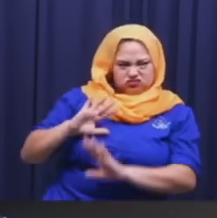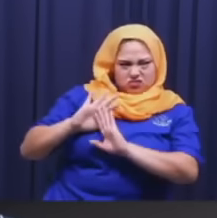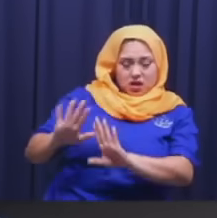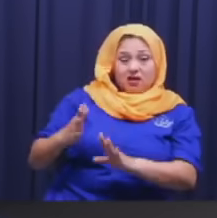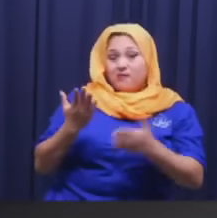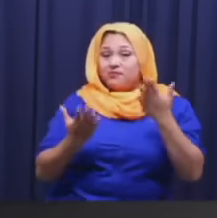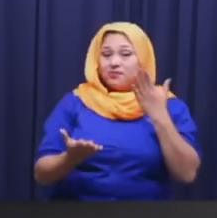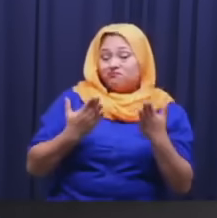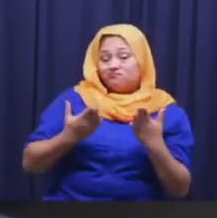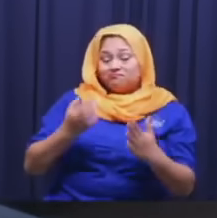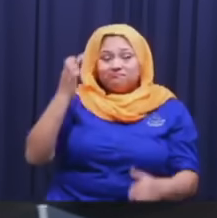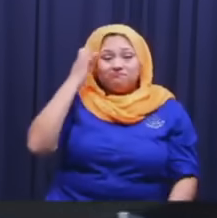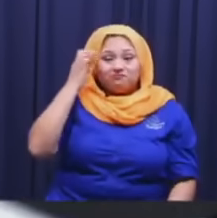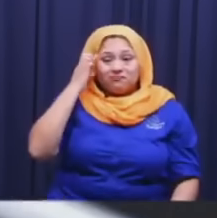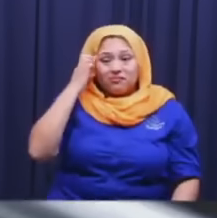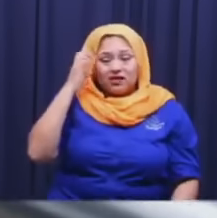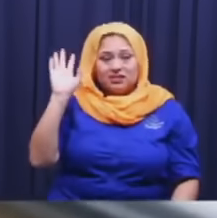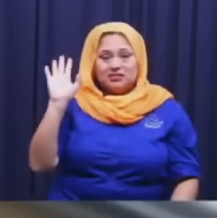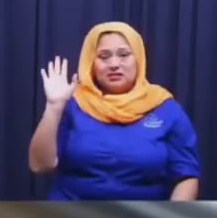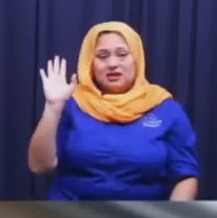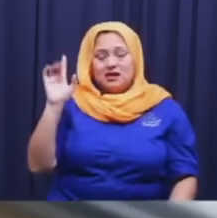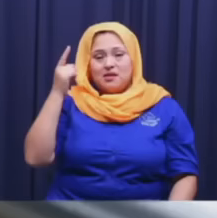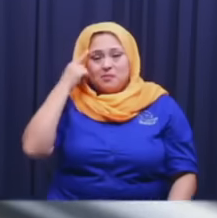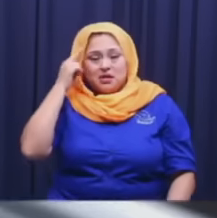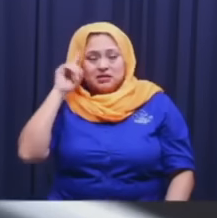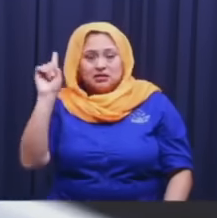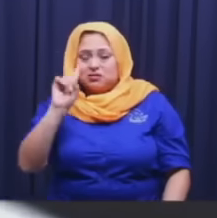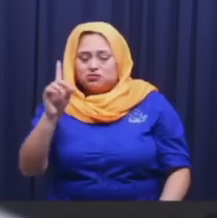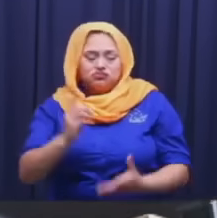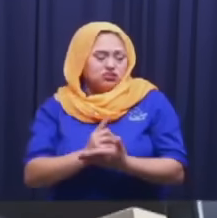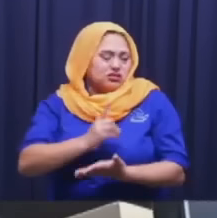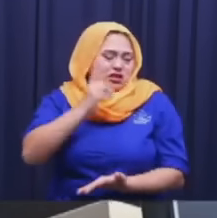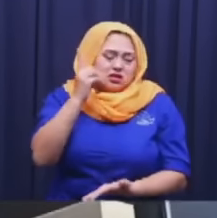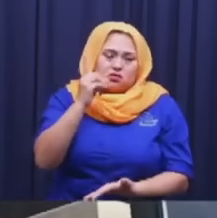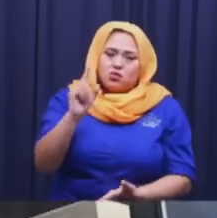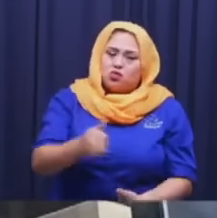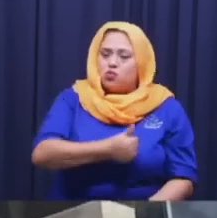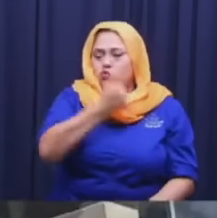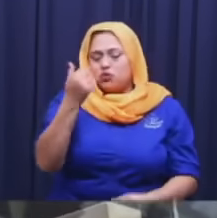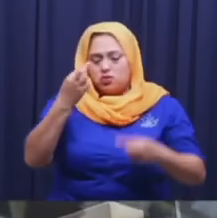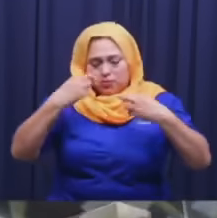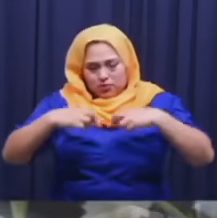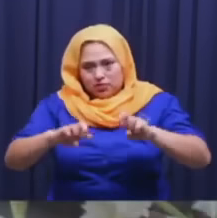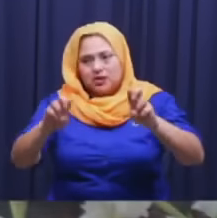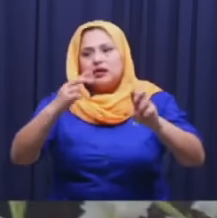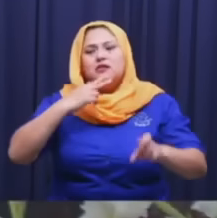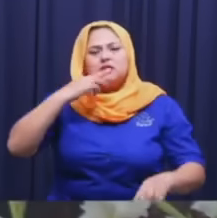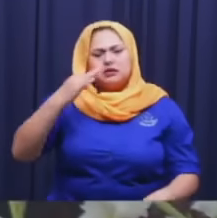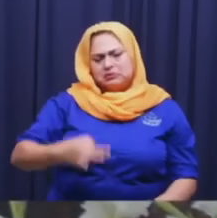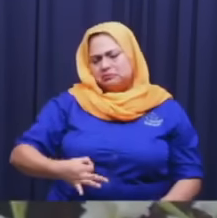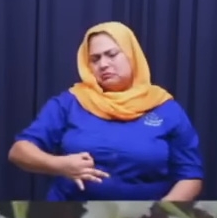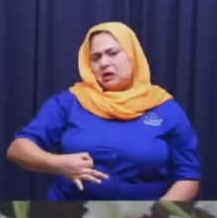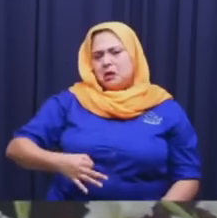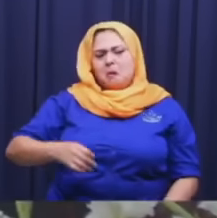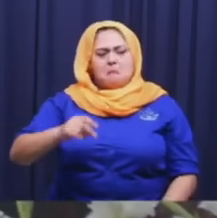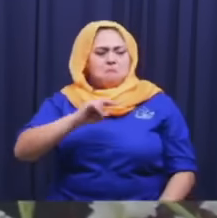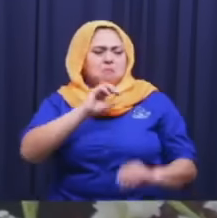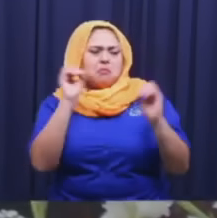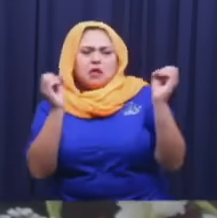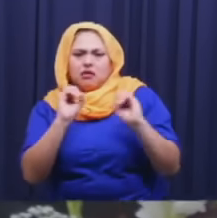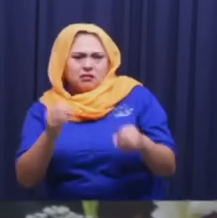que tal vez piensa que ya, tal vez piensa que no merece otra oportunidad, y ciertamente ninguno de nosotros la